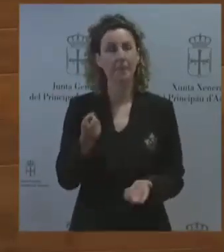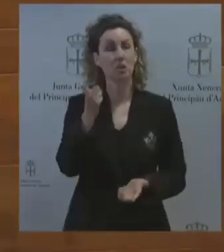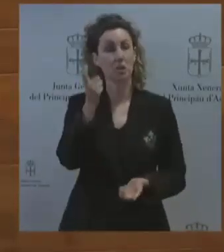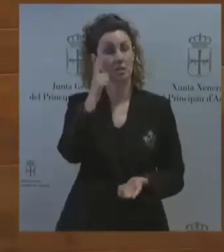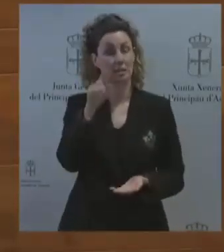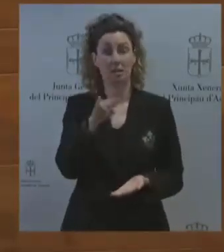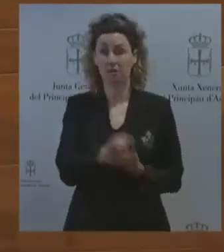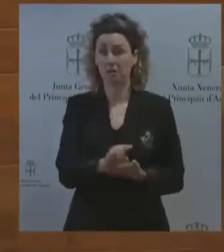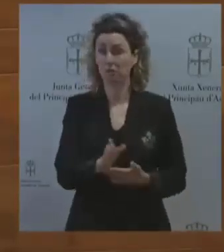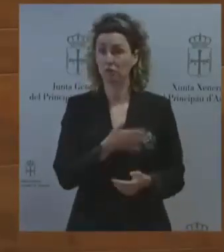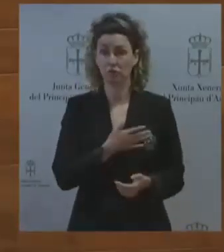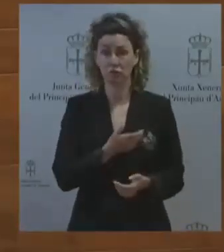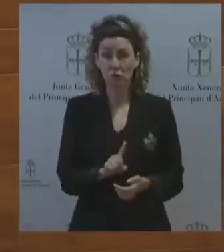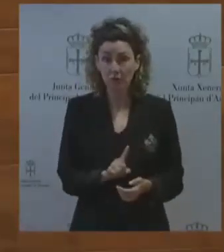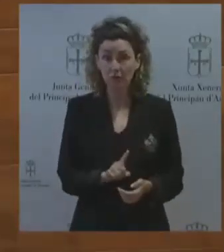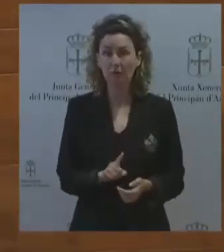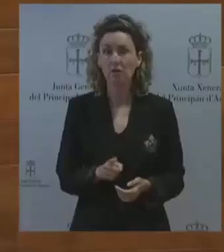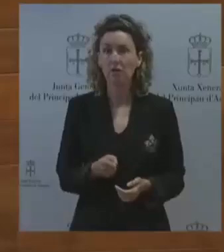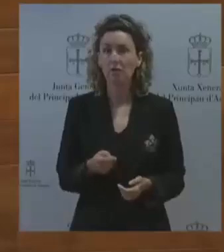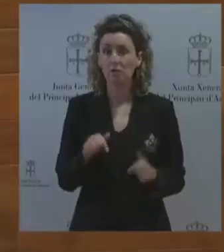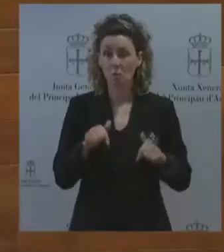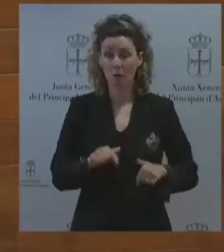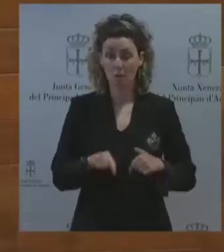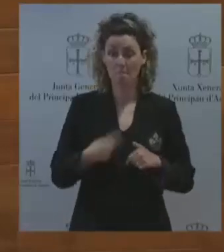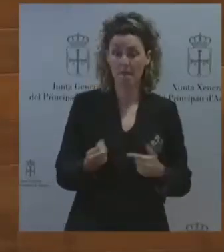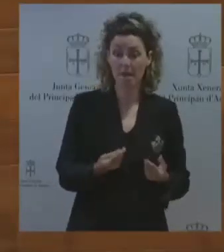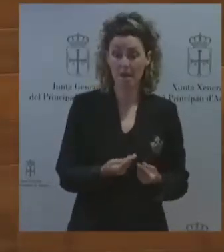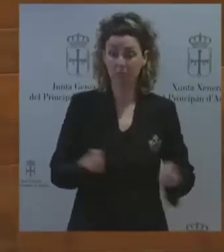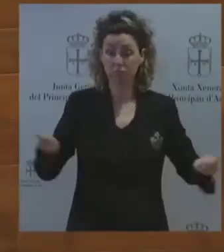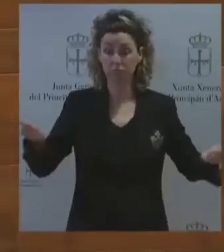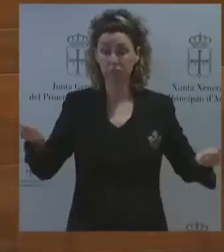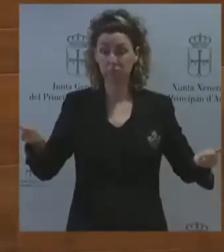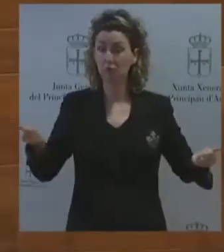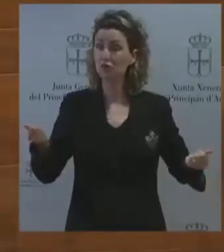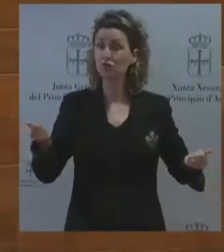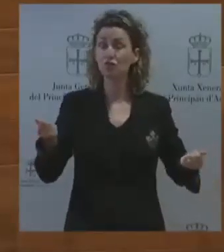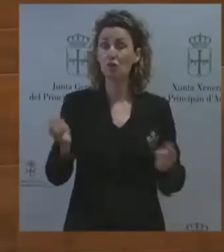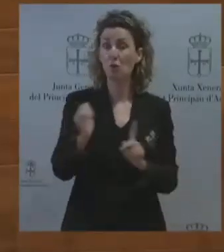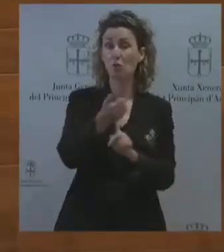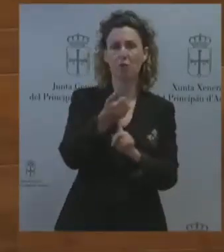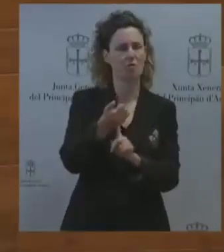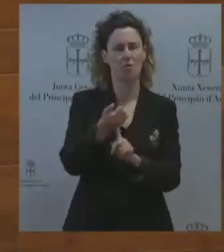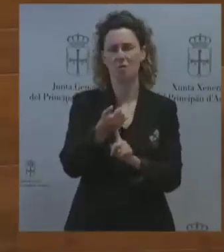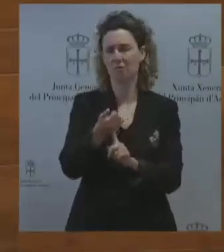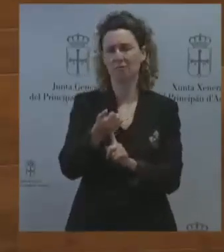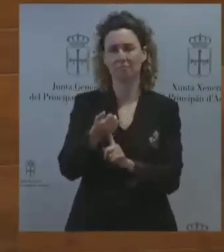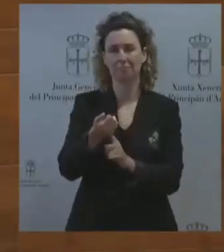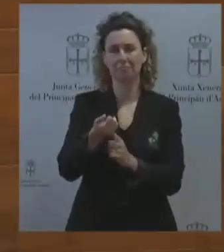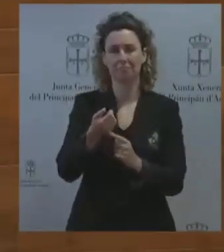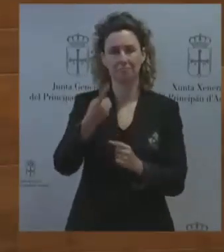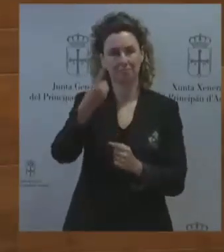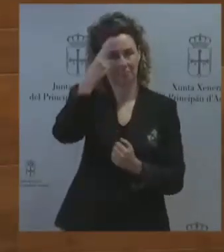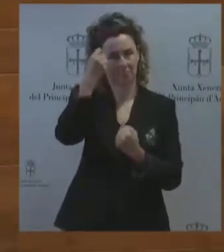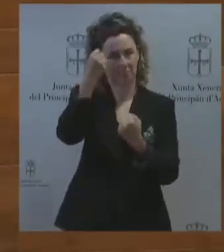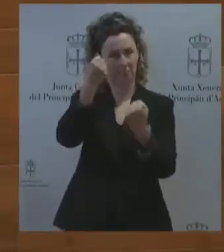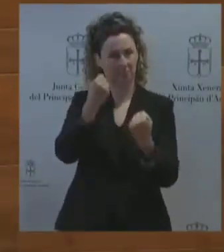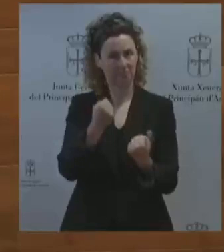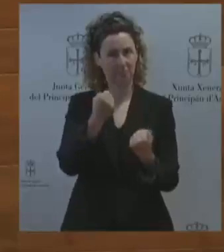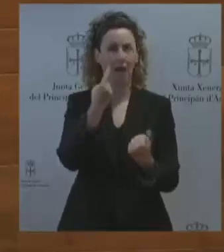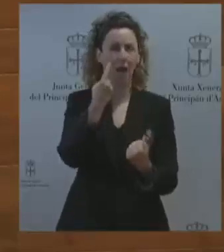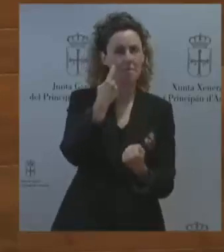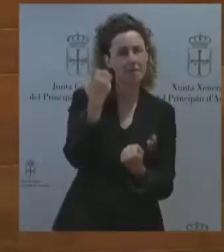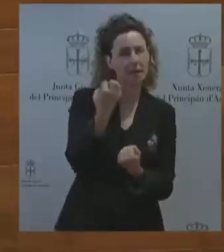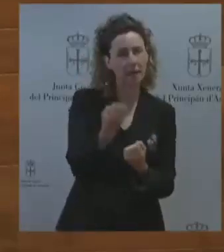noche a la mañana. Hay que hacerlo de forma razonable con los técnicos y no de forma imprudente y alocada. Pero es que en el corto y medio plazo